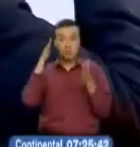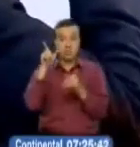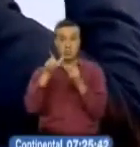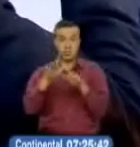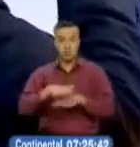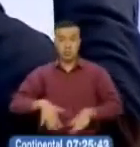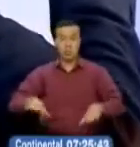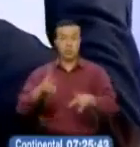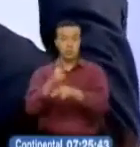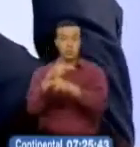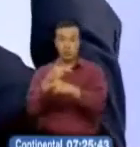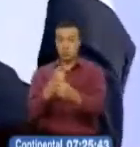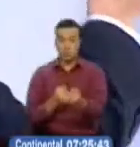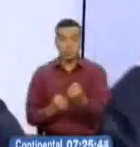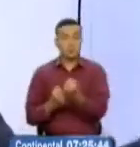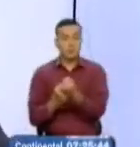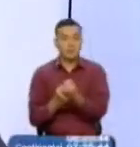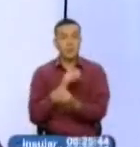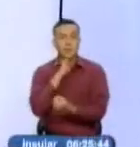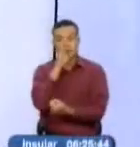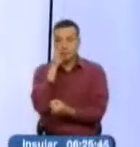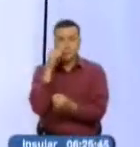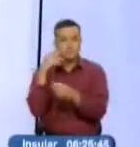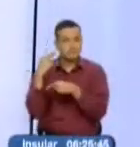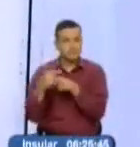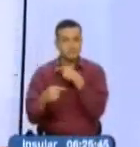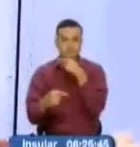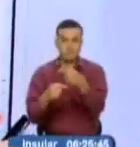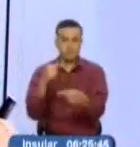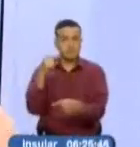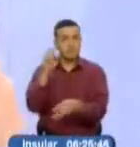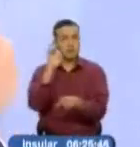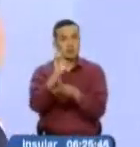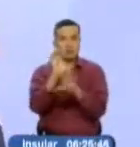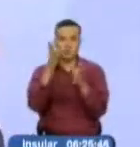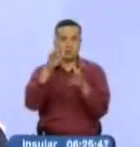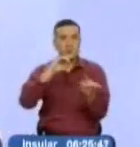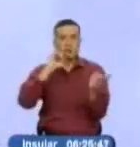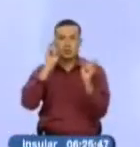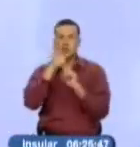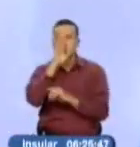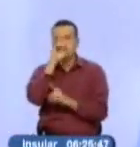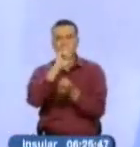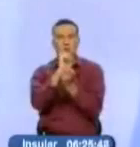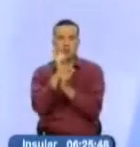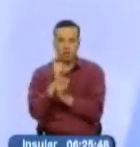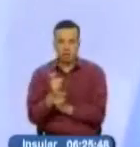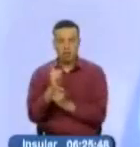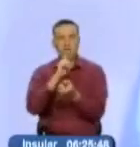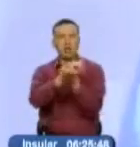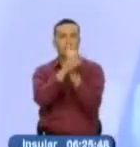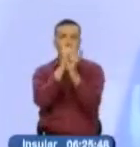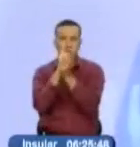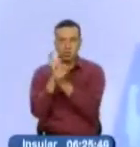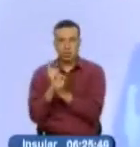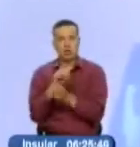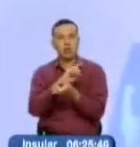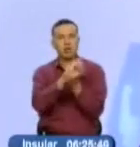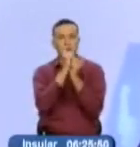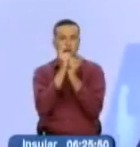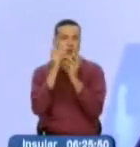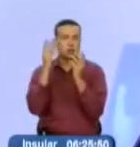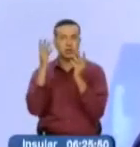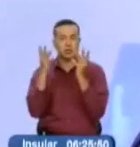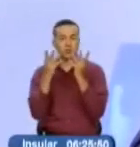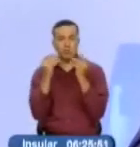los sectores productivos que sean constantes pero Ecuador no ha cambiado a cada rato fue inventando los últimos años el